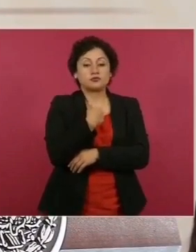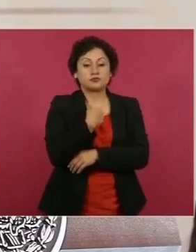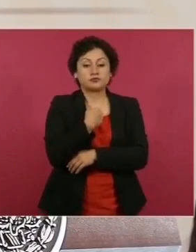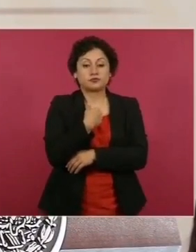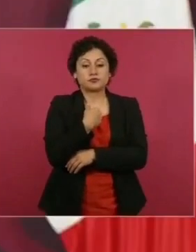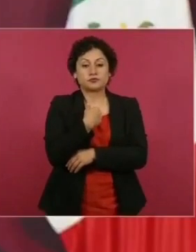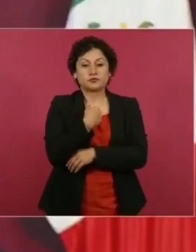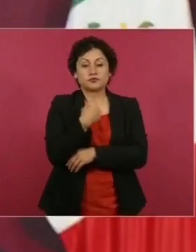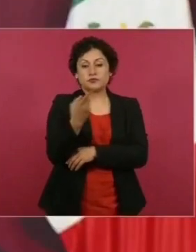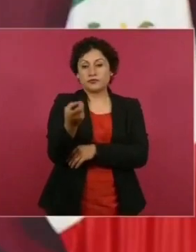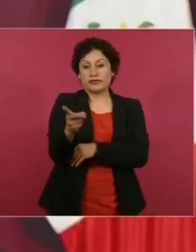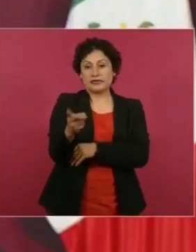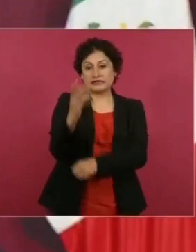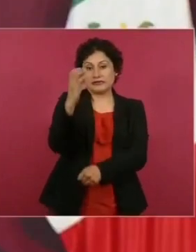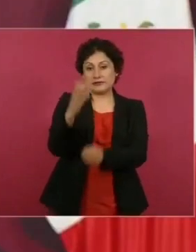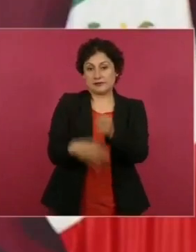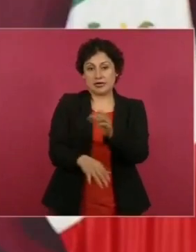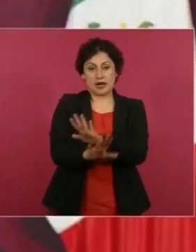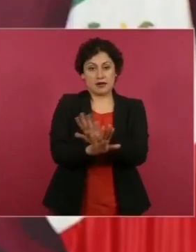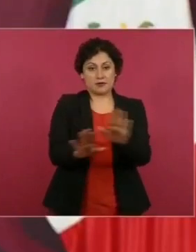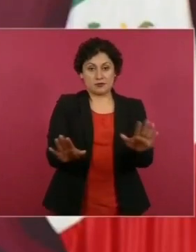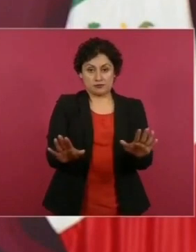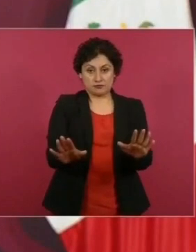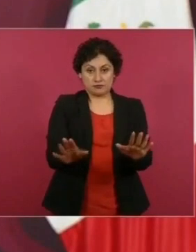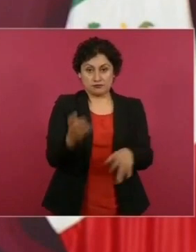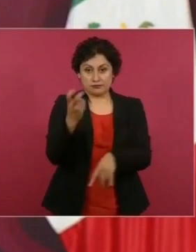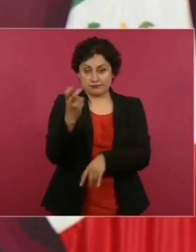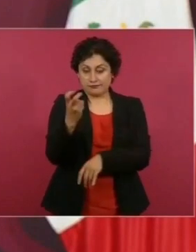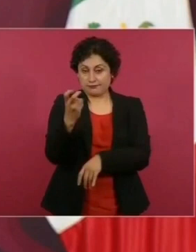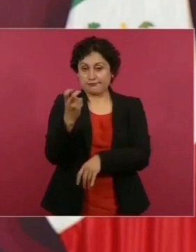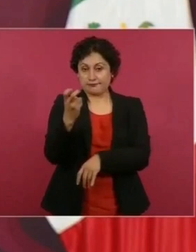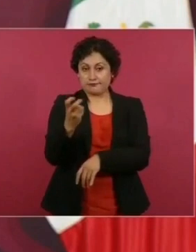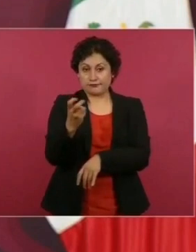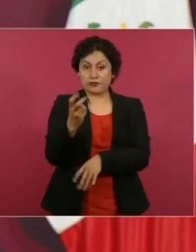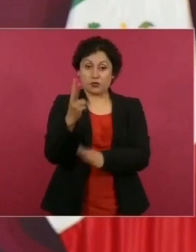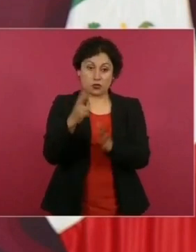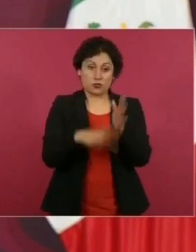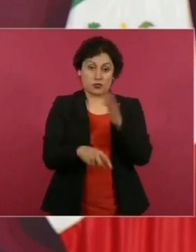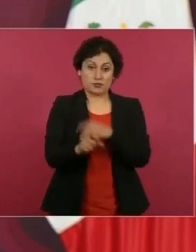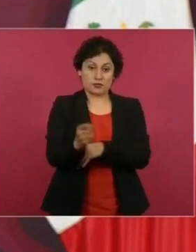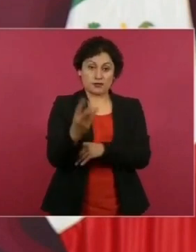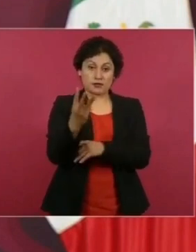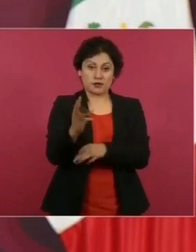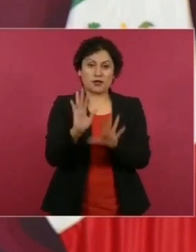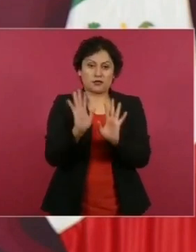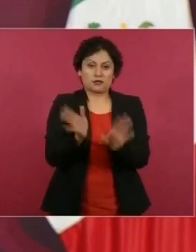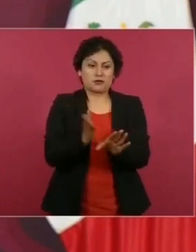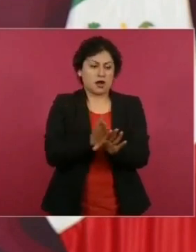a terminar en diciembre de este año. Ya lo llevo bastante